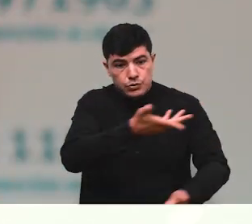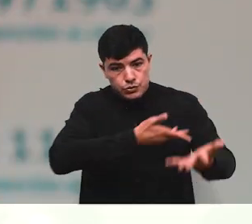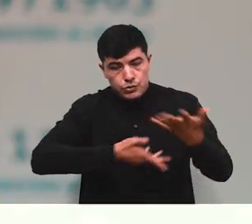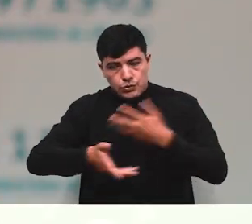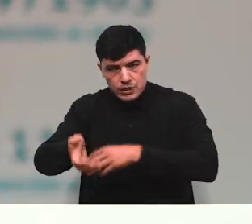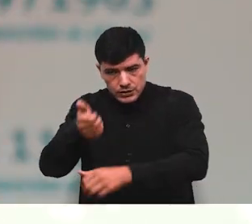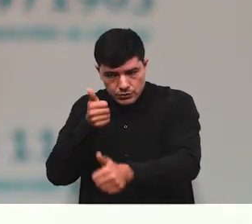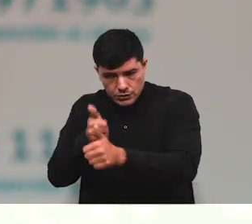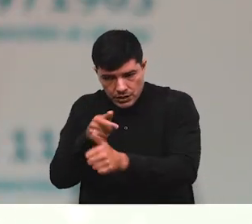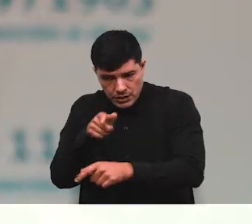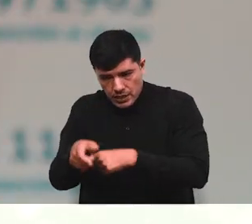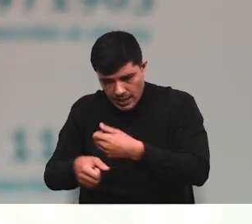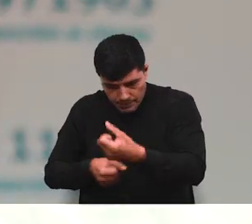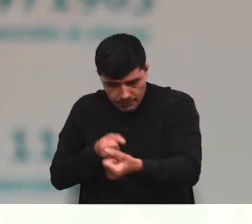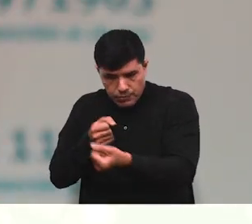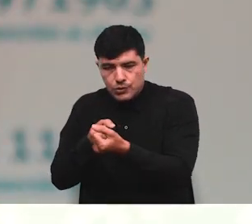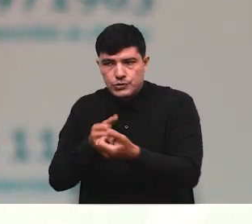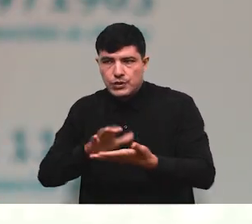comunidad y